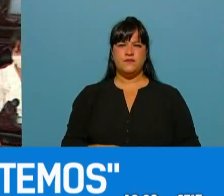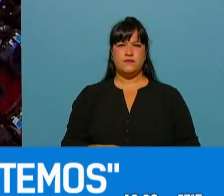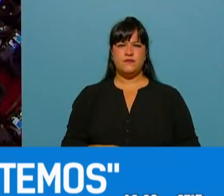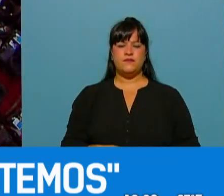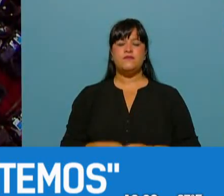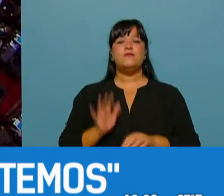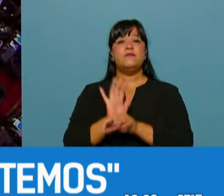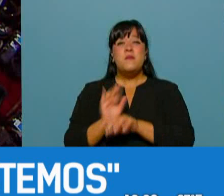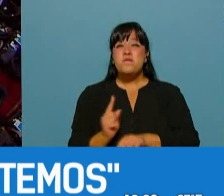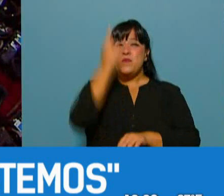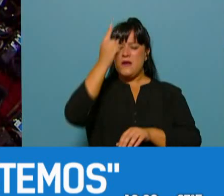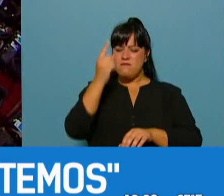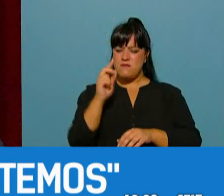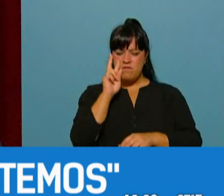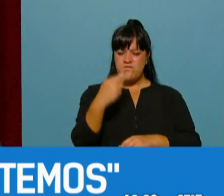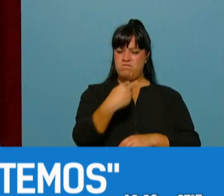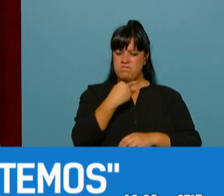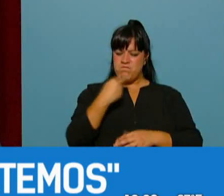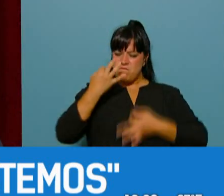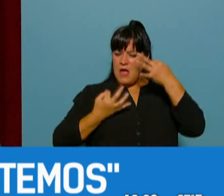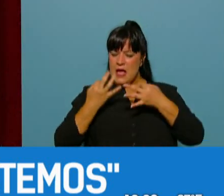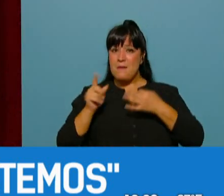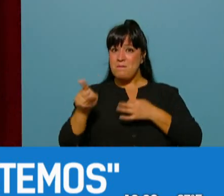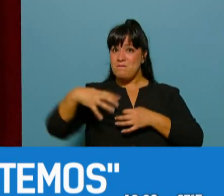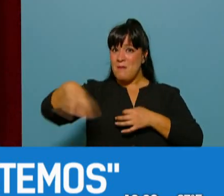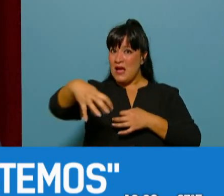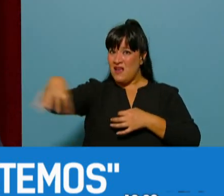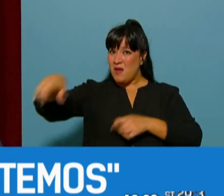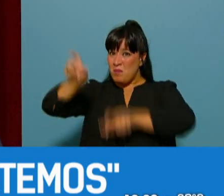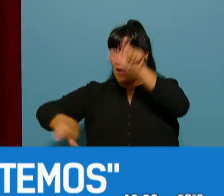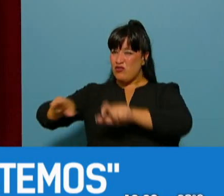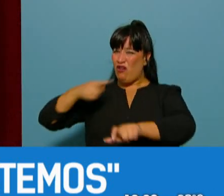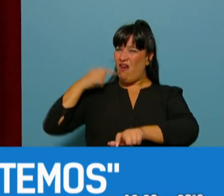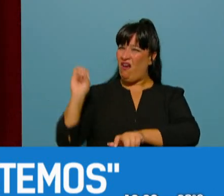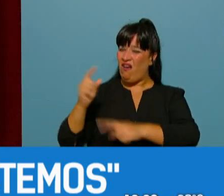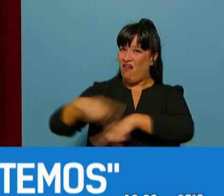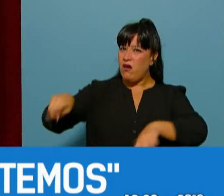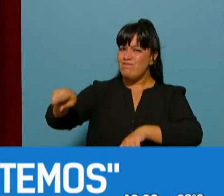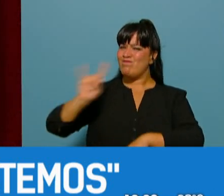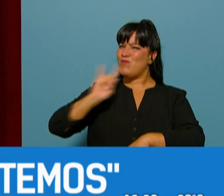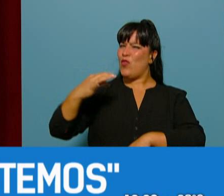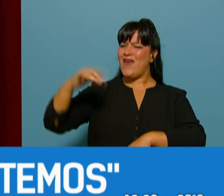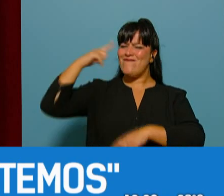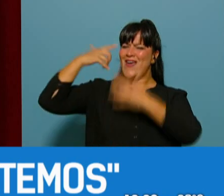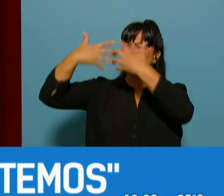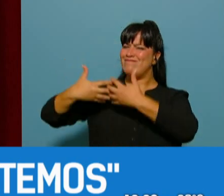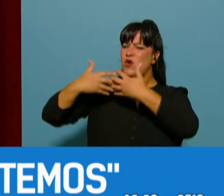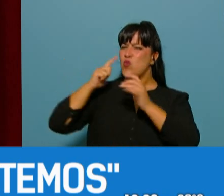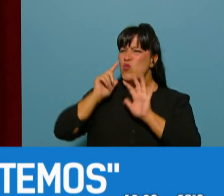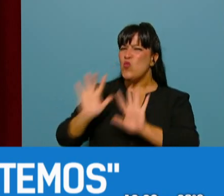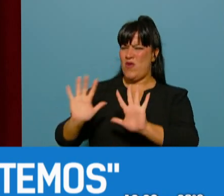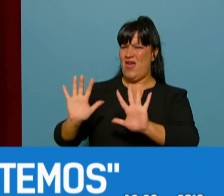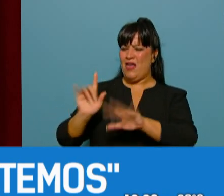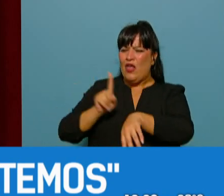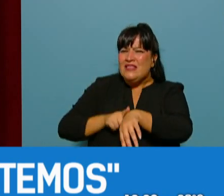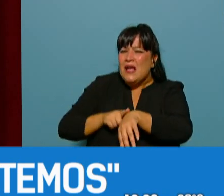El primer análisis introspectivo que esos sectores deberían hacer tendría que pasar por una cuidada observación del